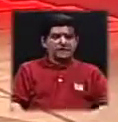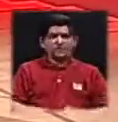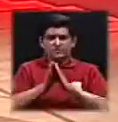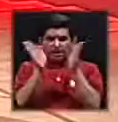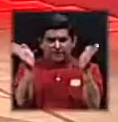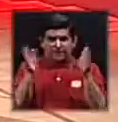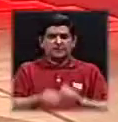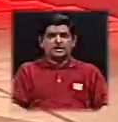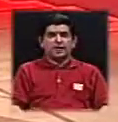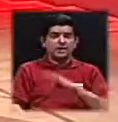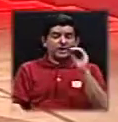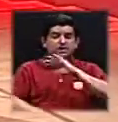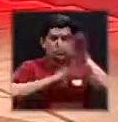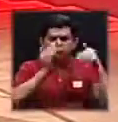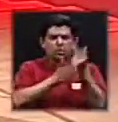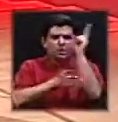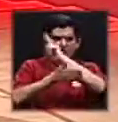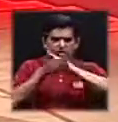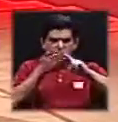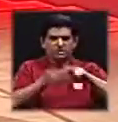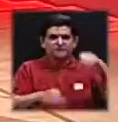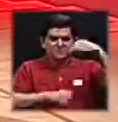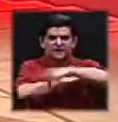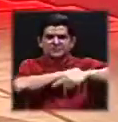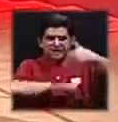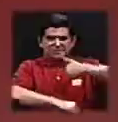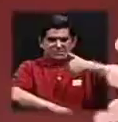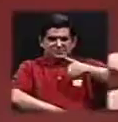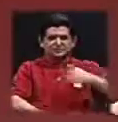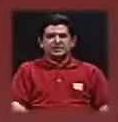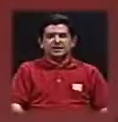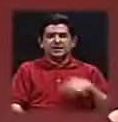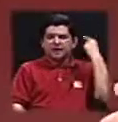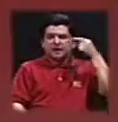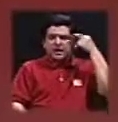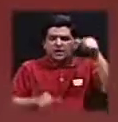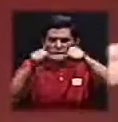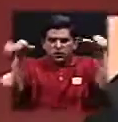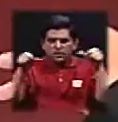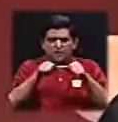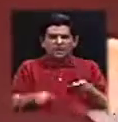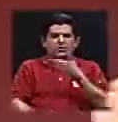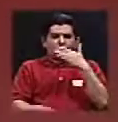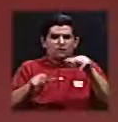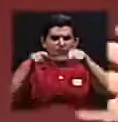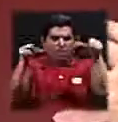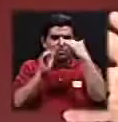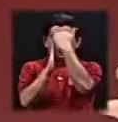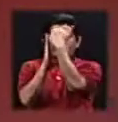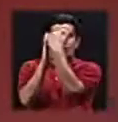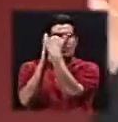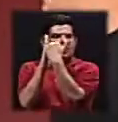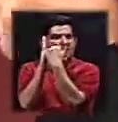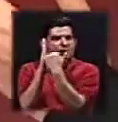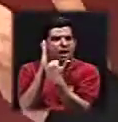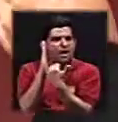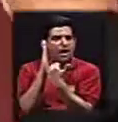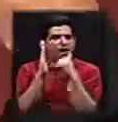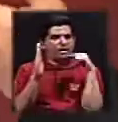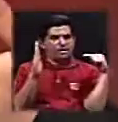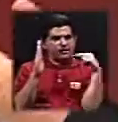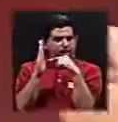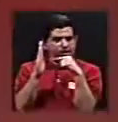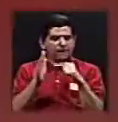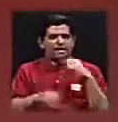las de Costa Rica, de las de todo el país, las estatales, mejoren su colocación en esos